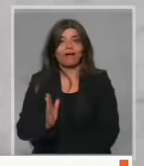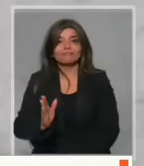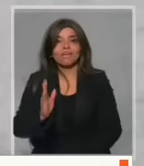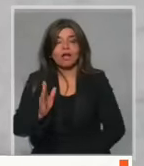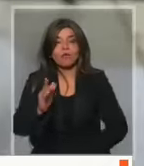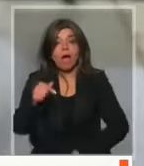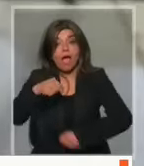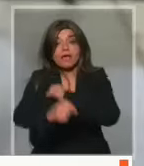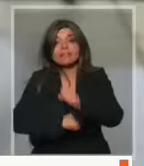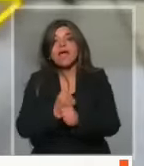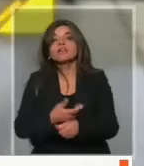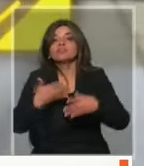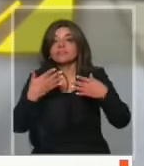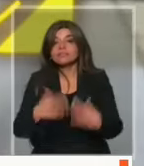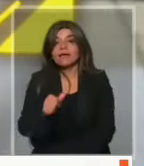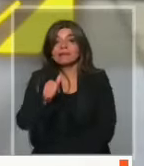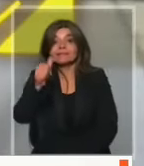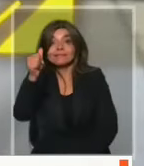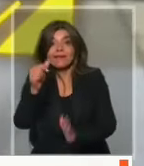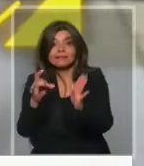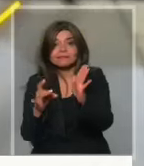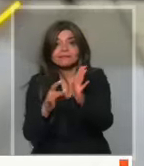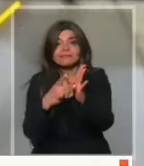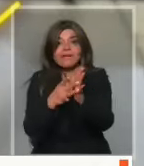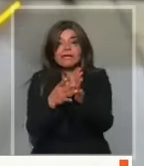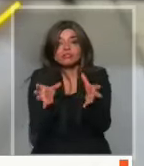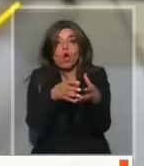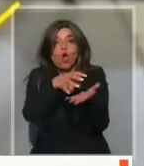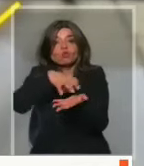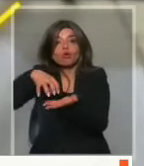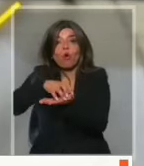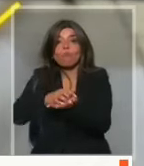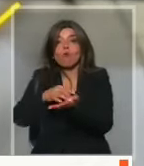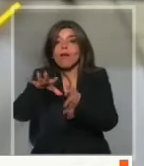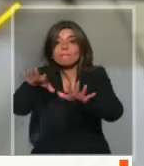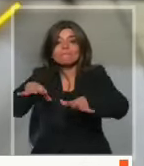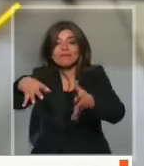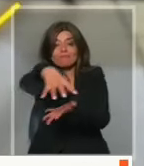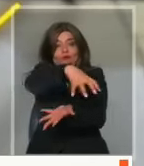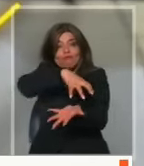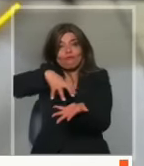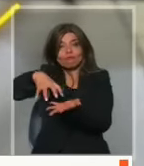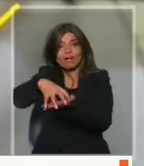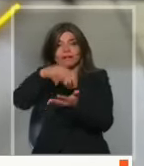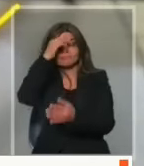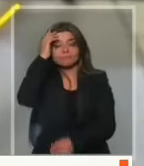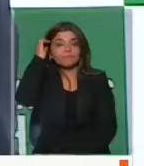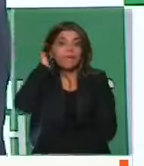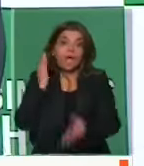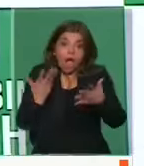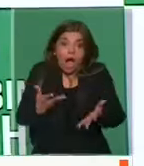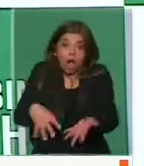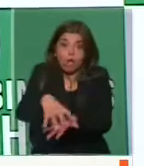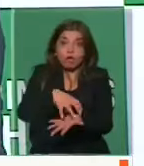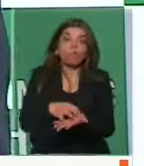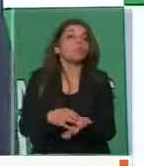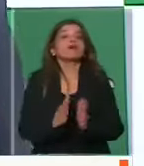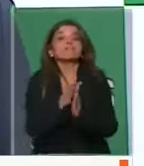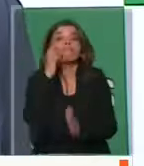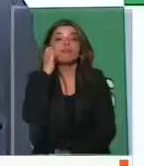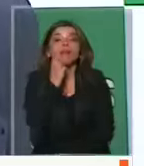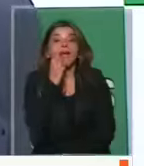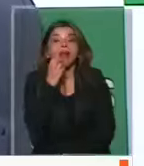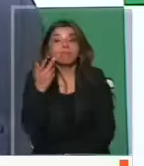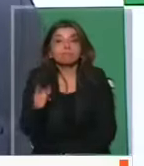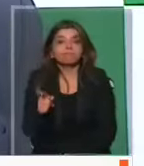este año ya son 6 los delitos en comunas de esta fiscalía. Ocurre ahora en la comuna de San Bernardo, lo cual no es raro porque muchas veces